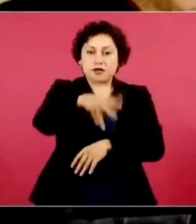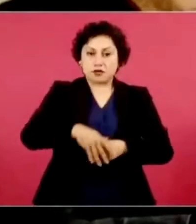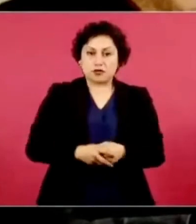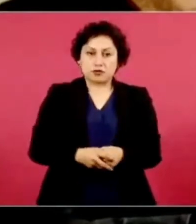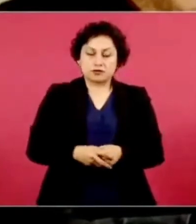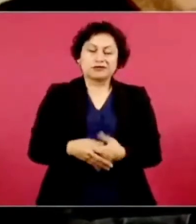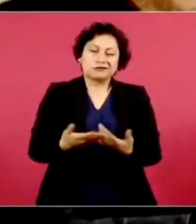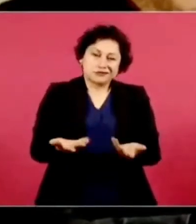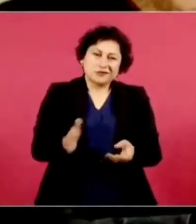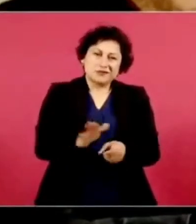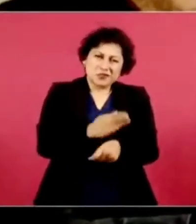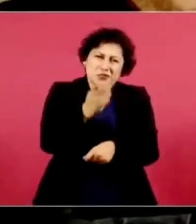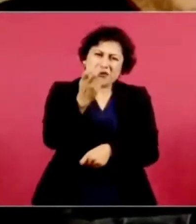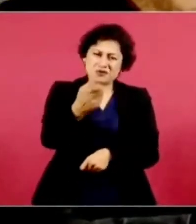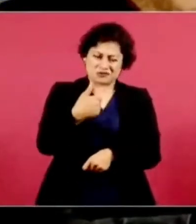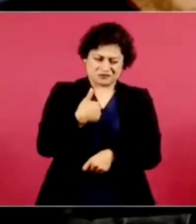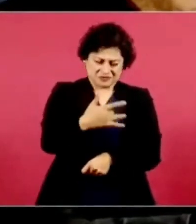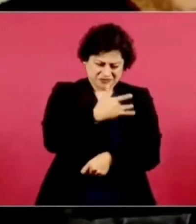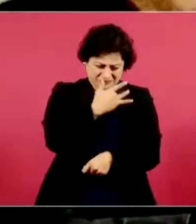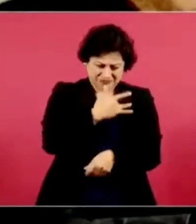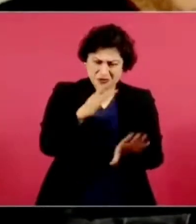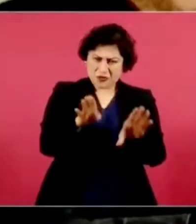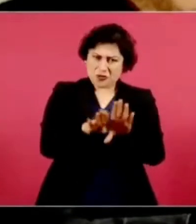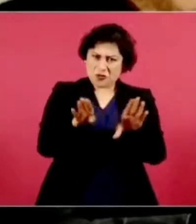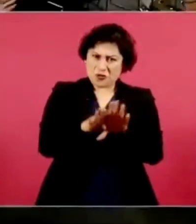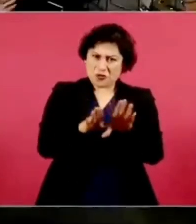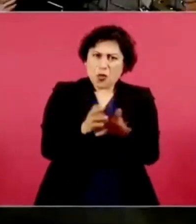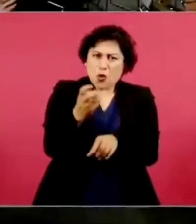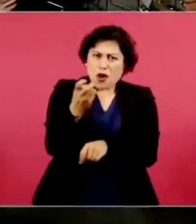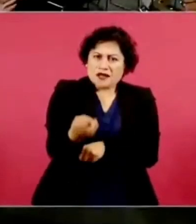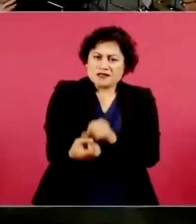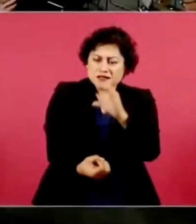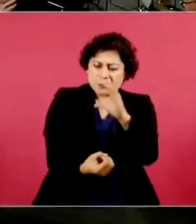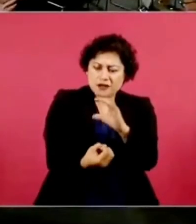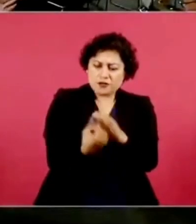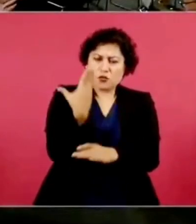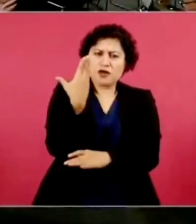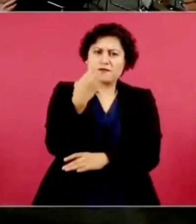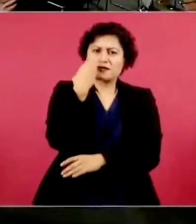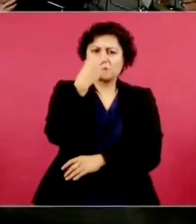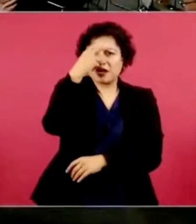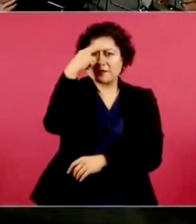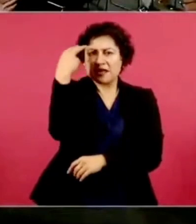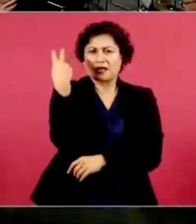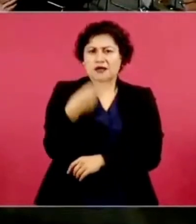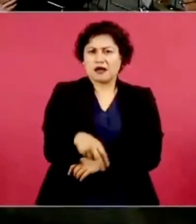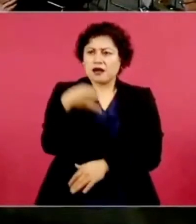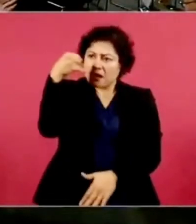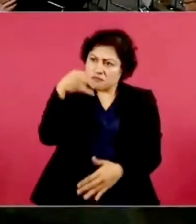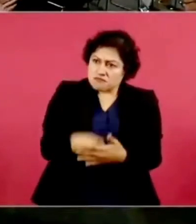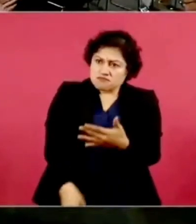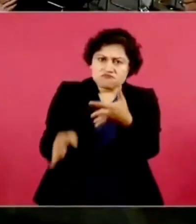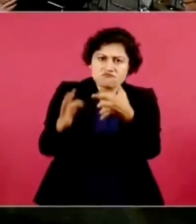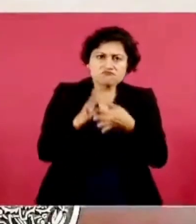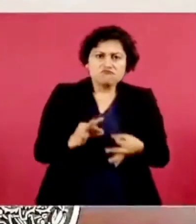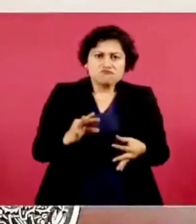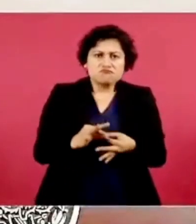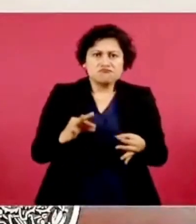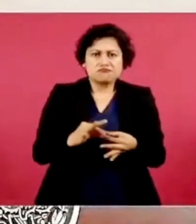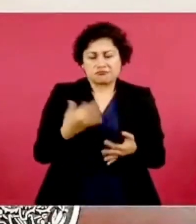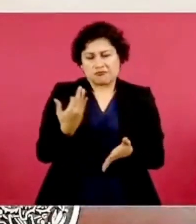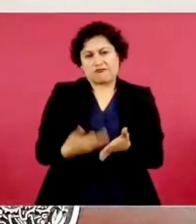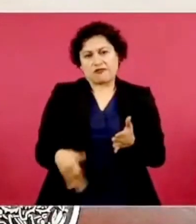más información antes de iniciarlo. Ahí estaba la crítica pero también. tiene razón a